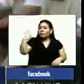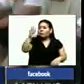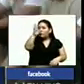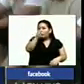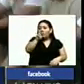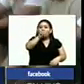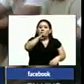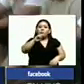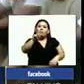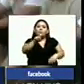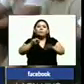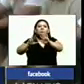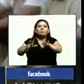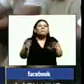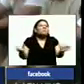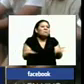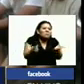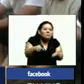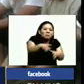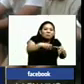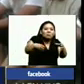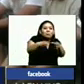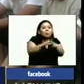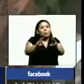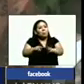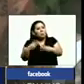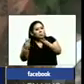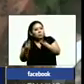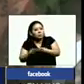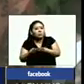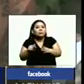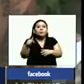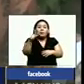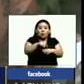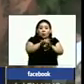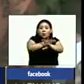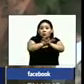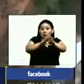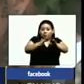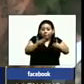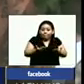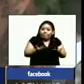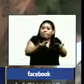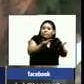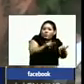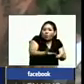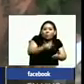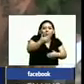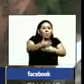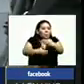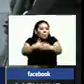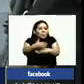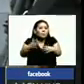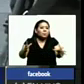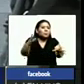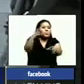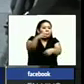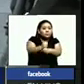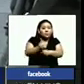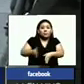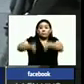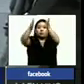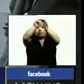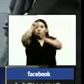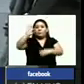2018 Enfrentan cargos por organizaciones terroristas Y aunque serían beneficiados con un procedimiento abreviado La